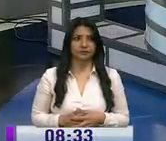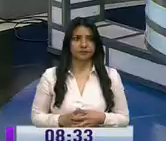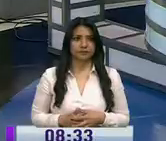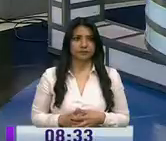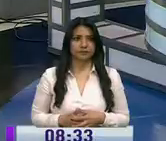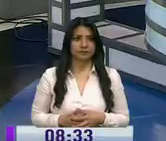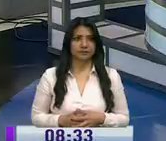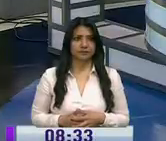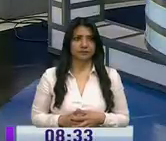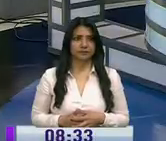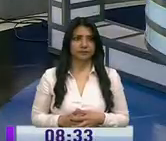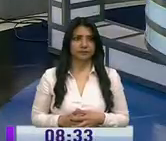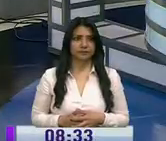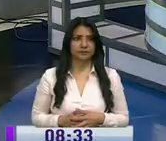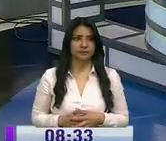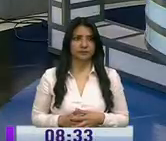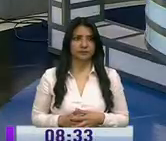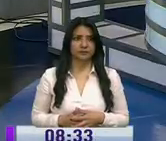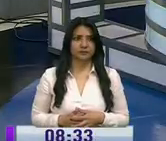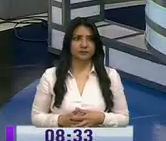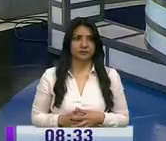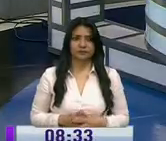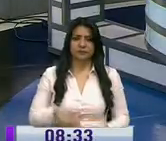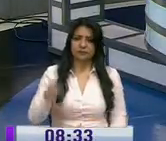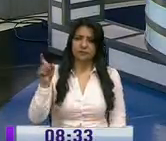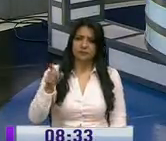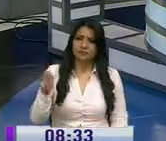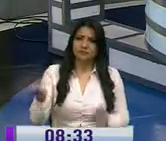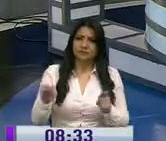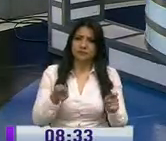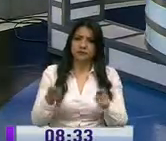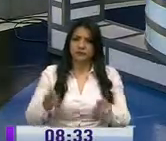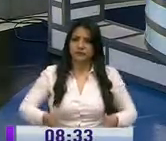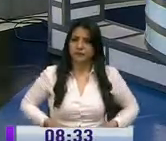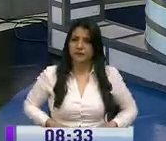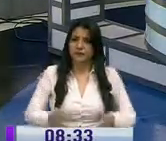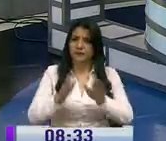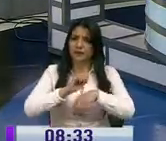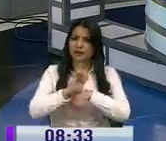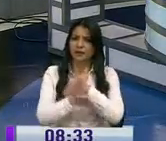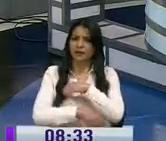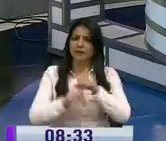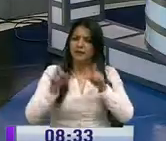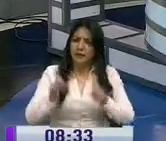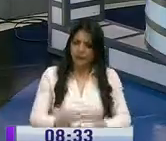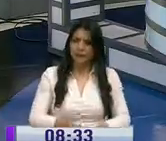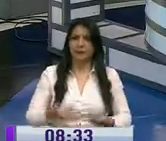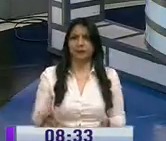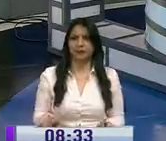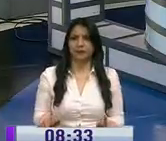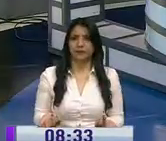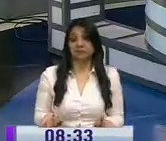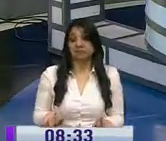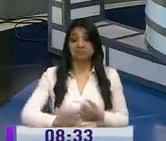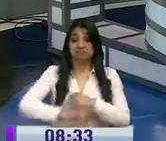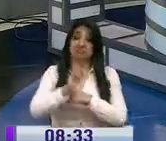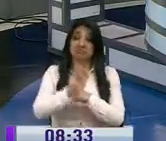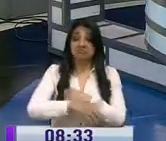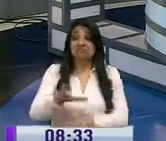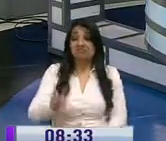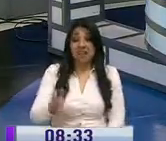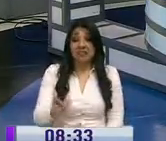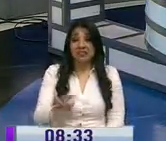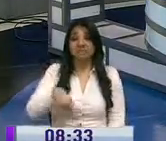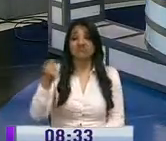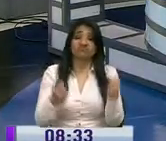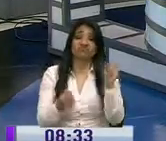increíble. Es que realmente se hagan controles de las vías, increíble. Se las sancionen, porque si no, lastimosamente, no